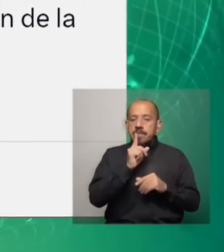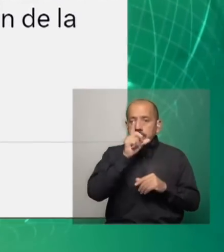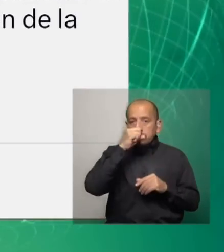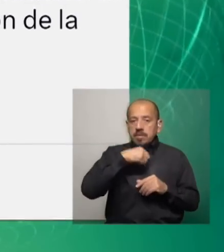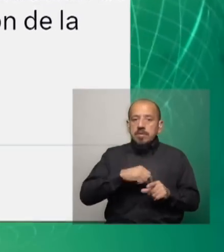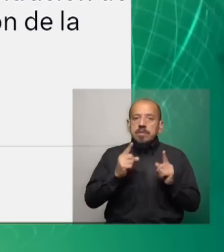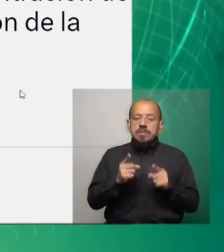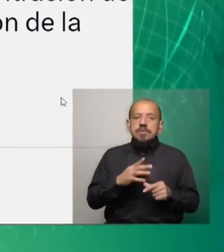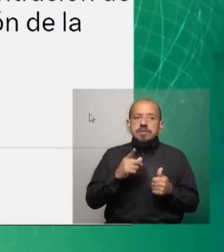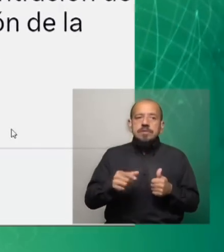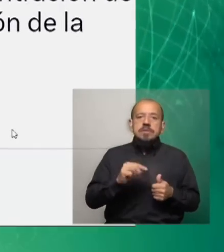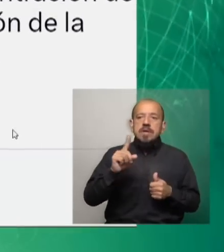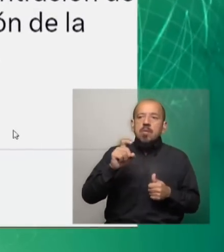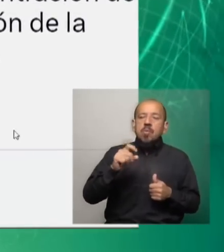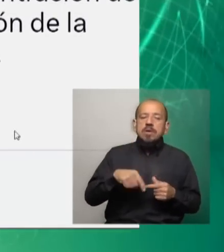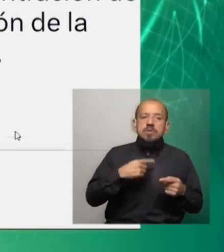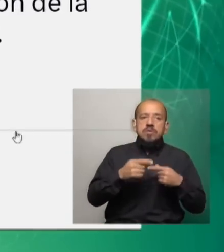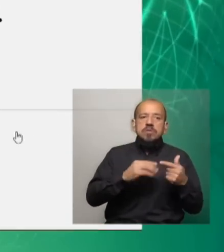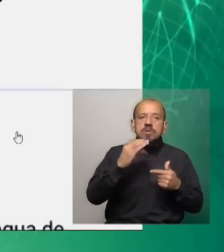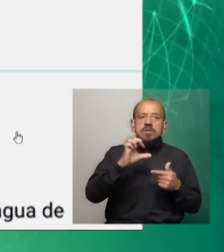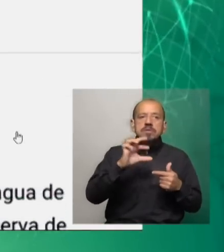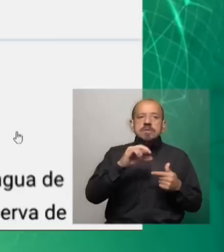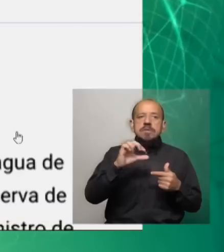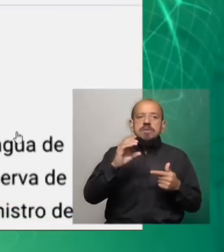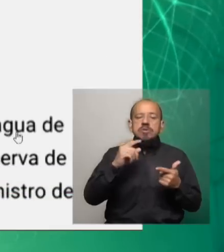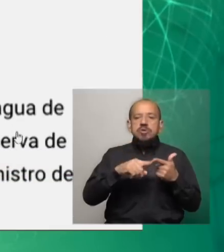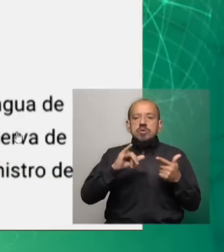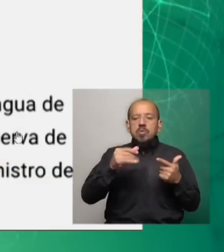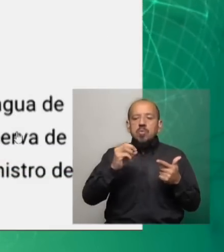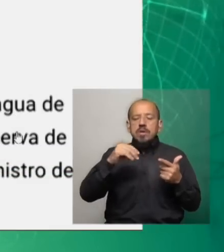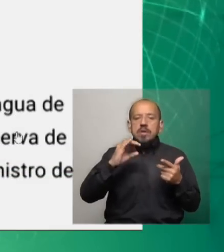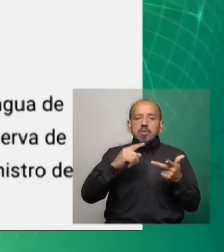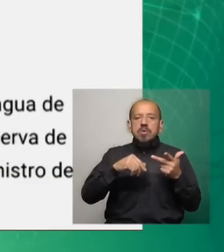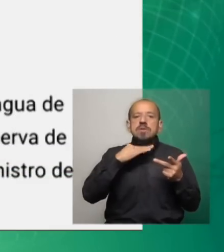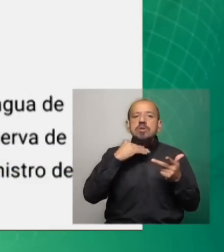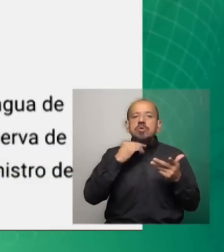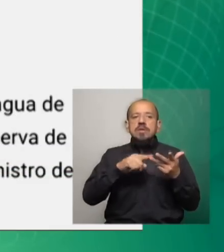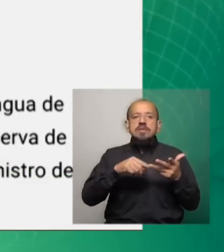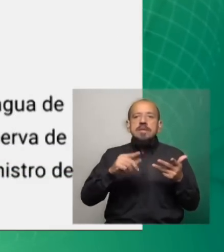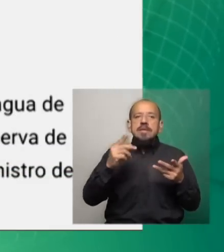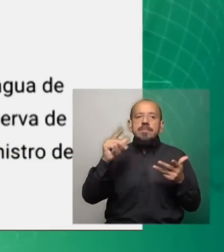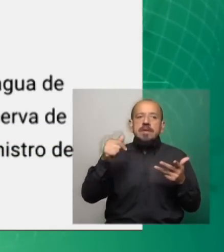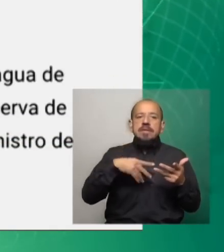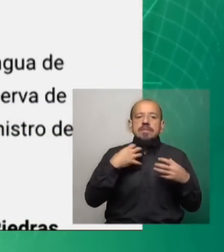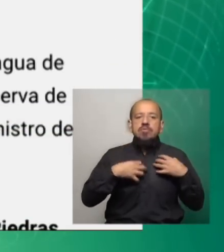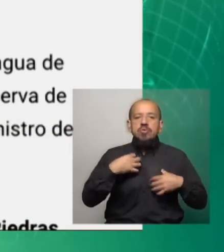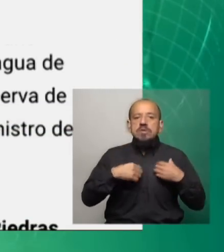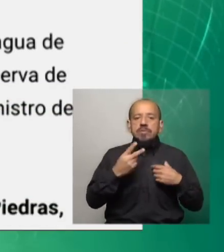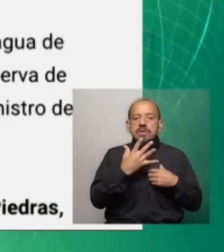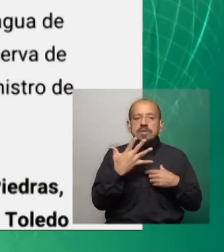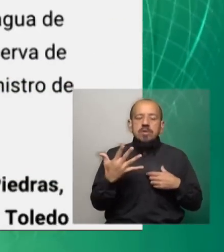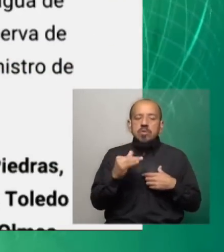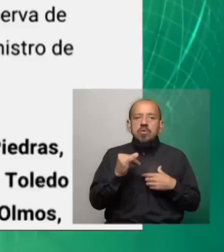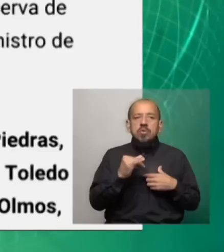son aguas corrientes los Cerrillos Juanico canelones las piedras la paz Progreso 25 de agosto